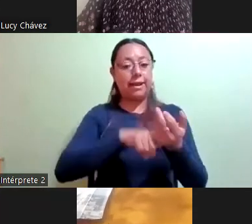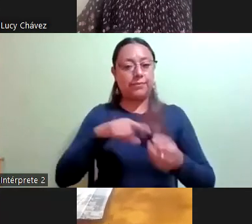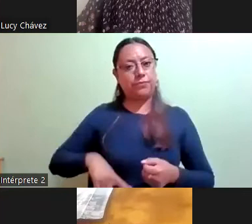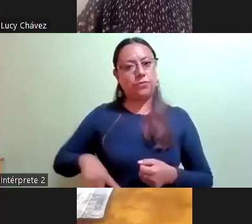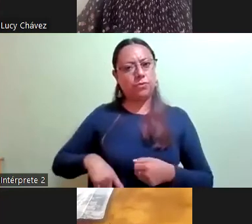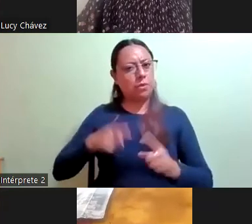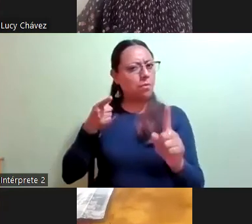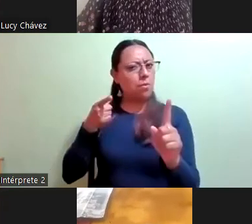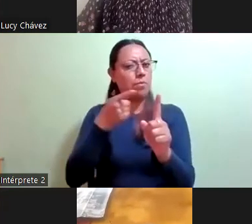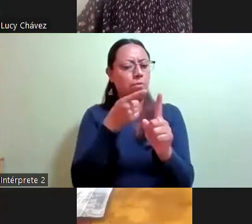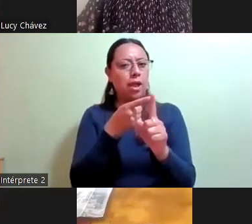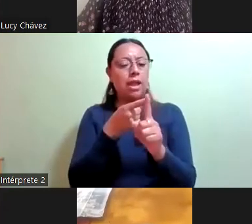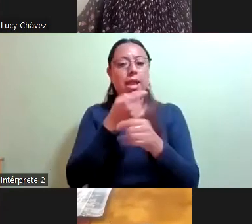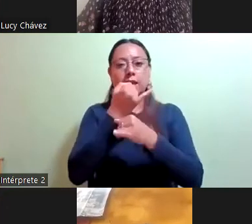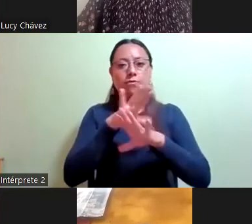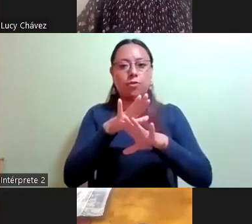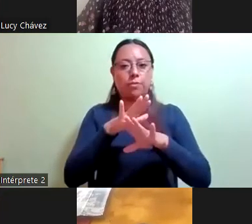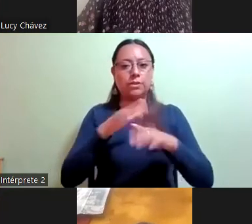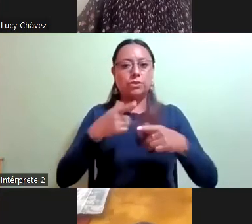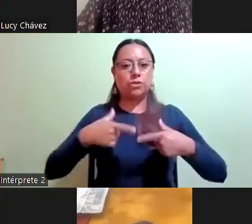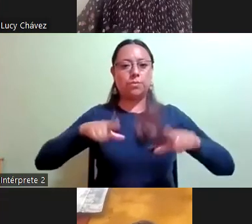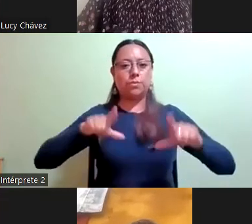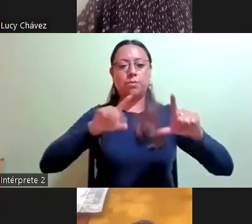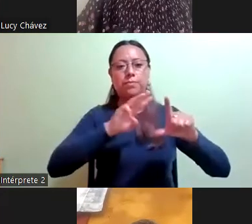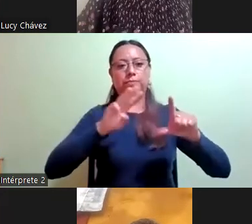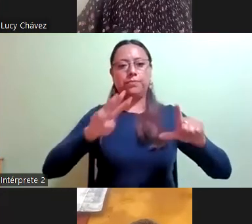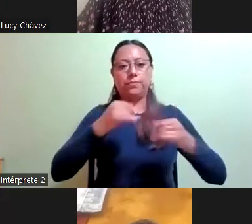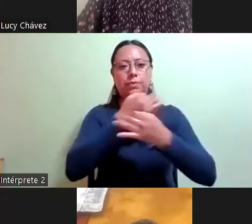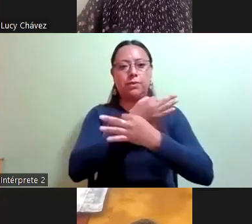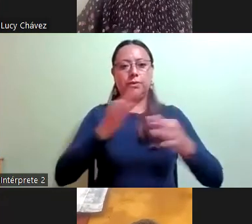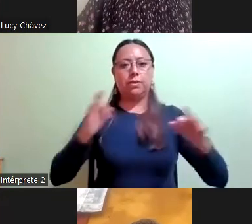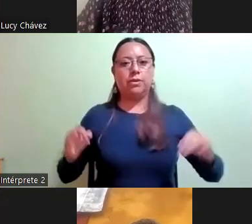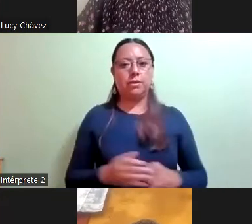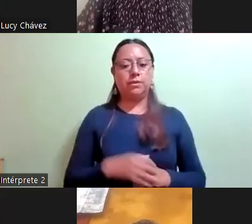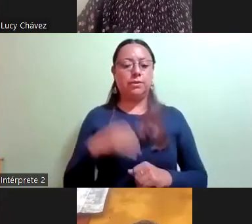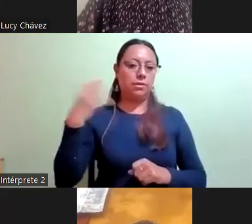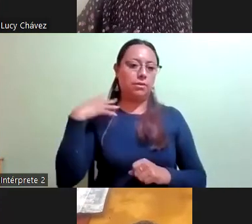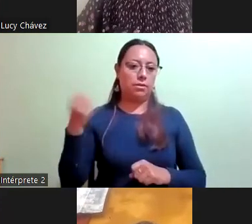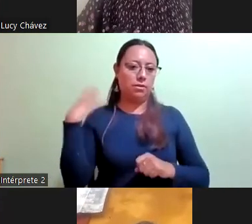información publicada en la página de la Asamblea Legislativa Federal.